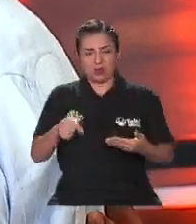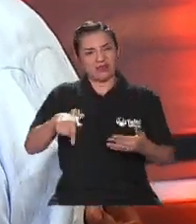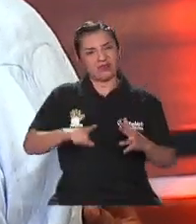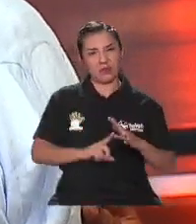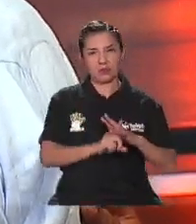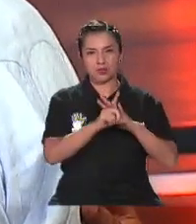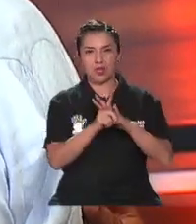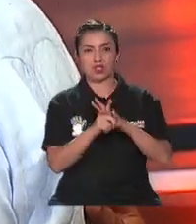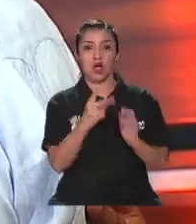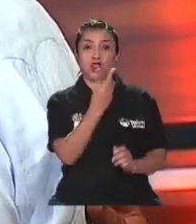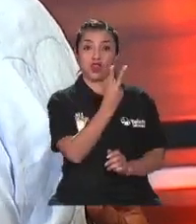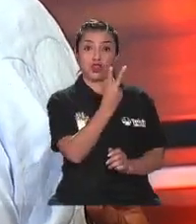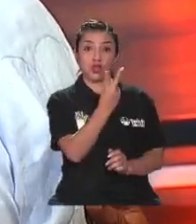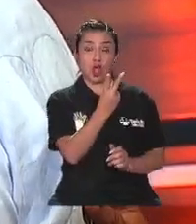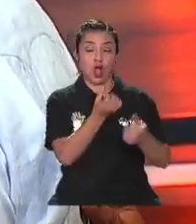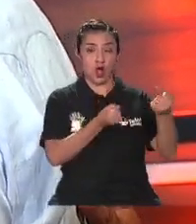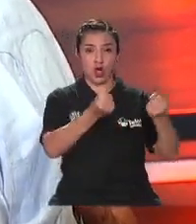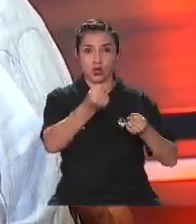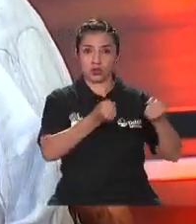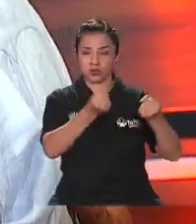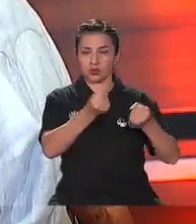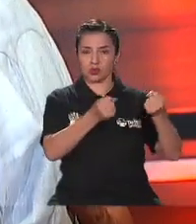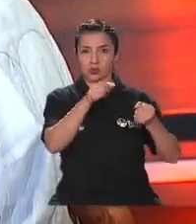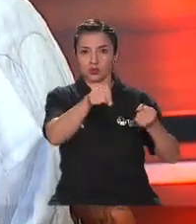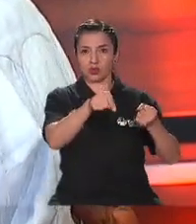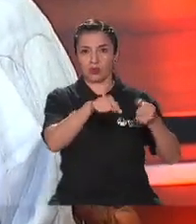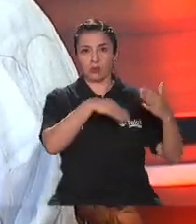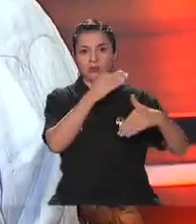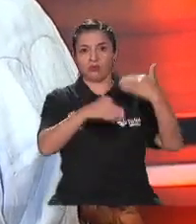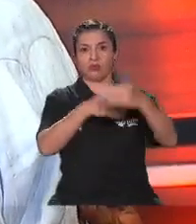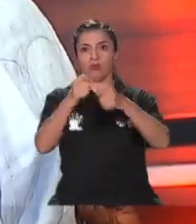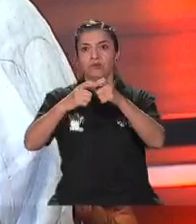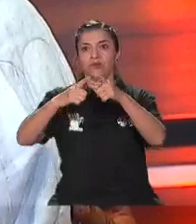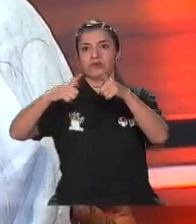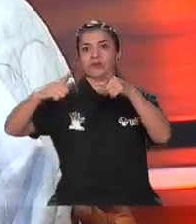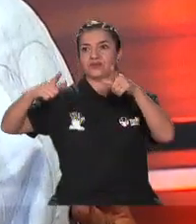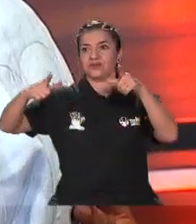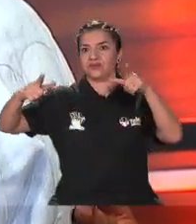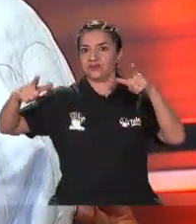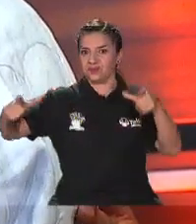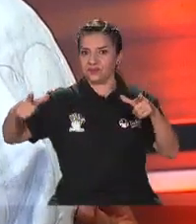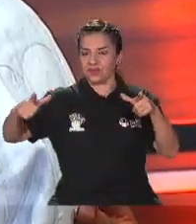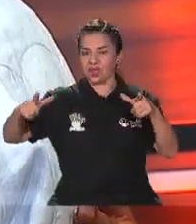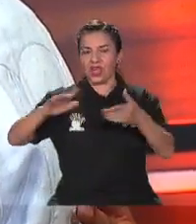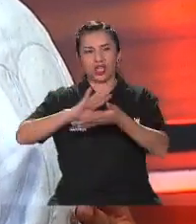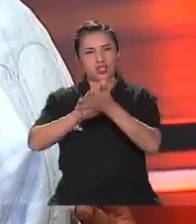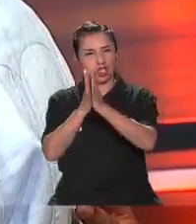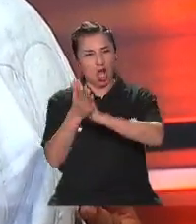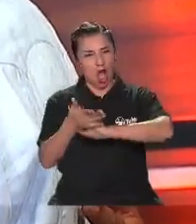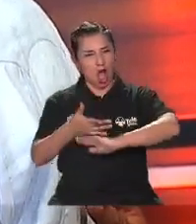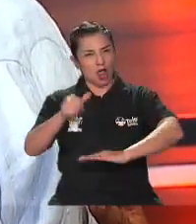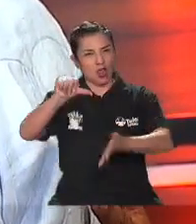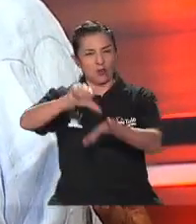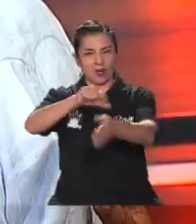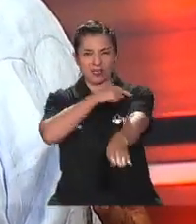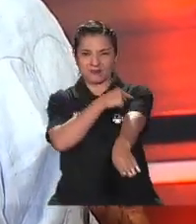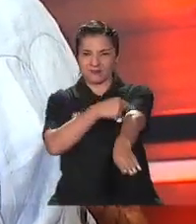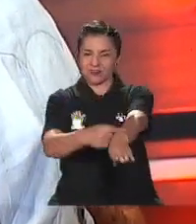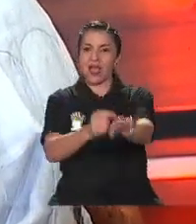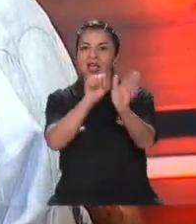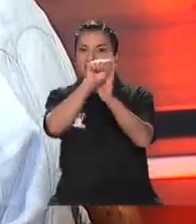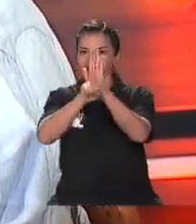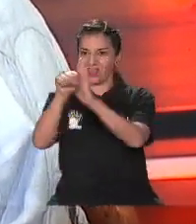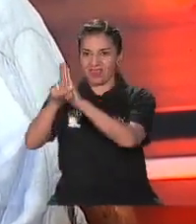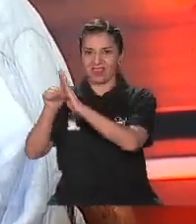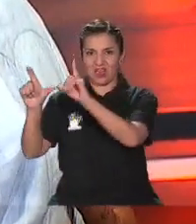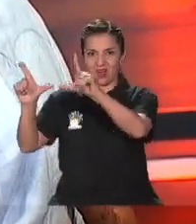solo de un par de conductores. Llegó a lo que no pensábamos. Algo muy grande que recorrió todo el país, los videos, las imágenes que hay, que